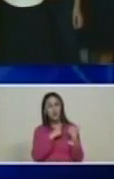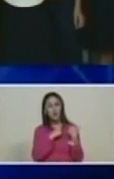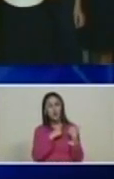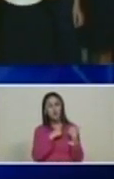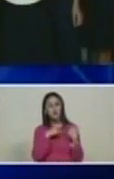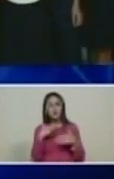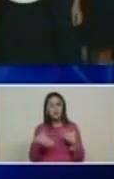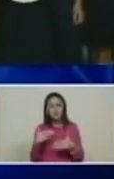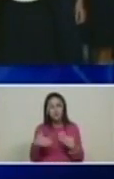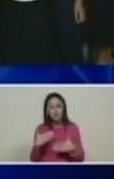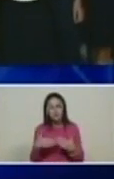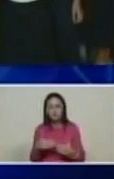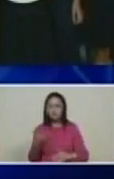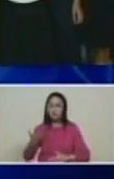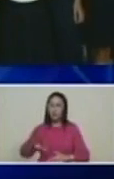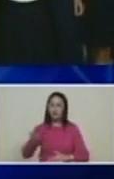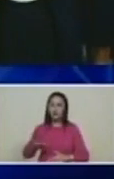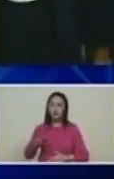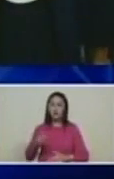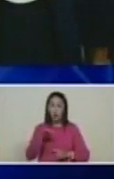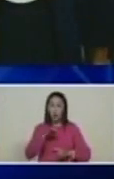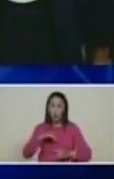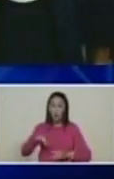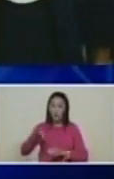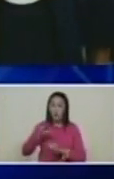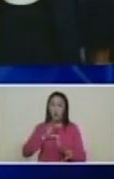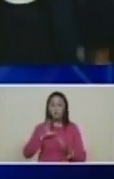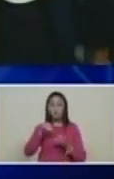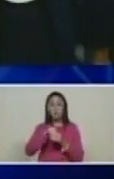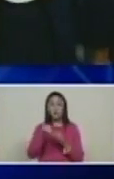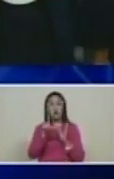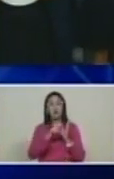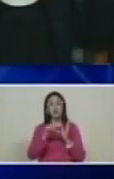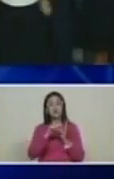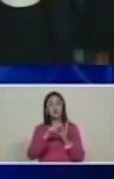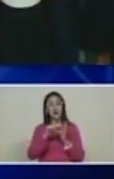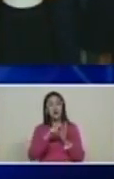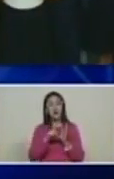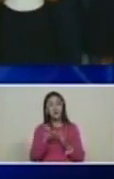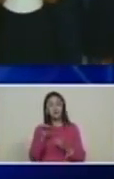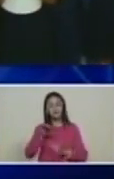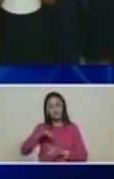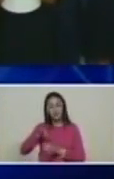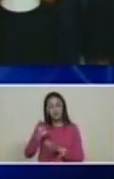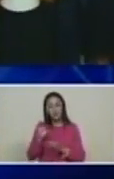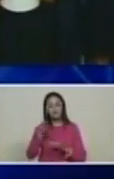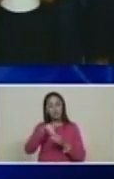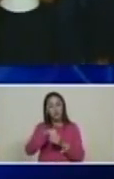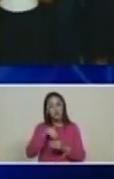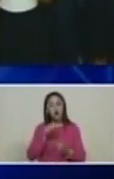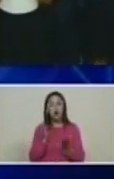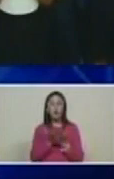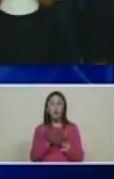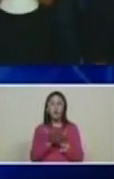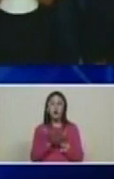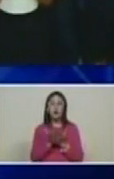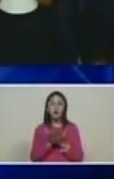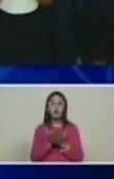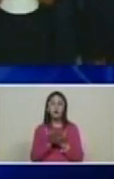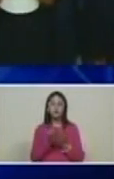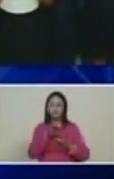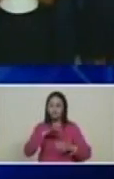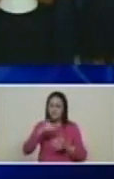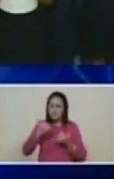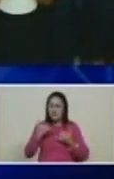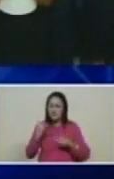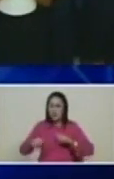productiva, el conuco en el liceo, el conuco en la escuela, produciendo todo lo que se pueda